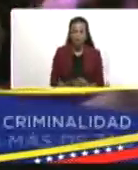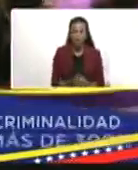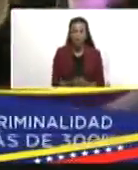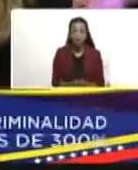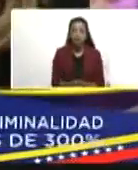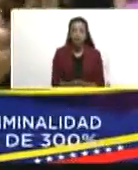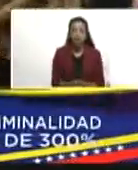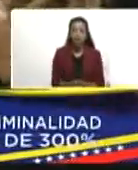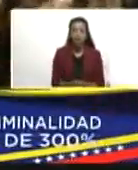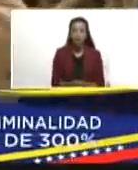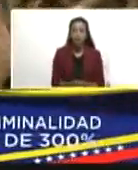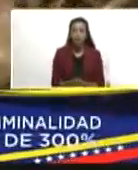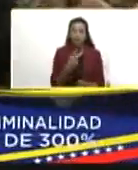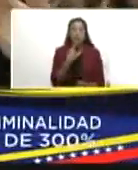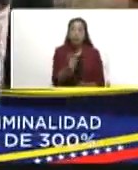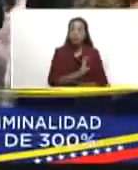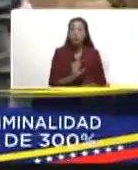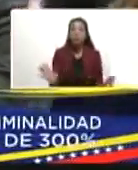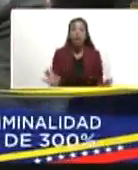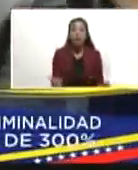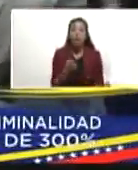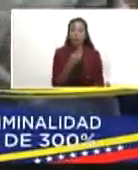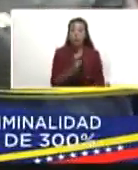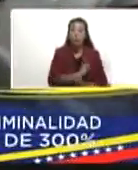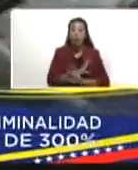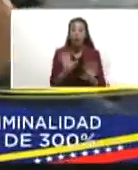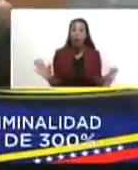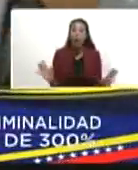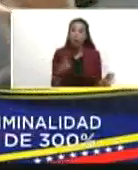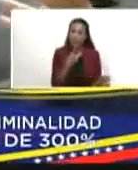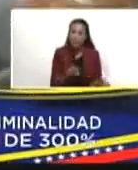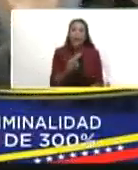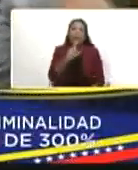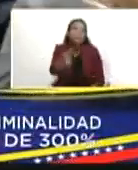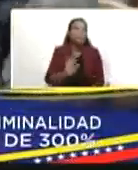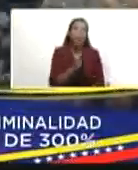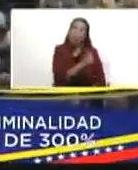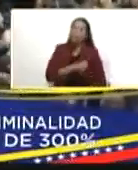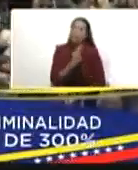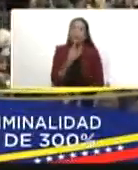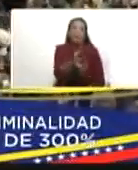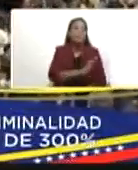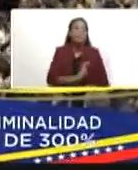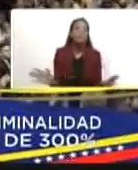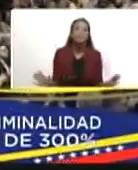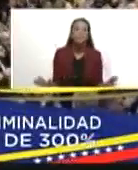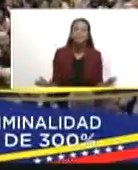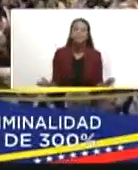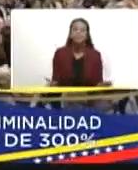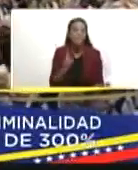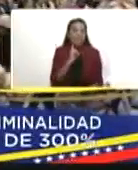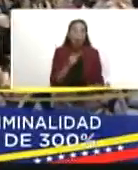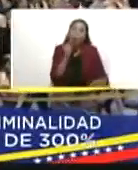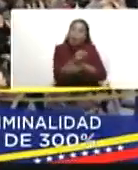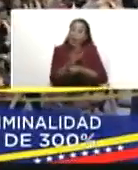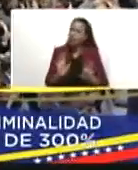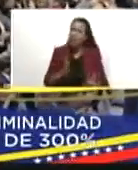colonialismo lo he dicho tenía que decirlo sin